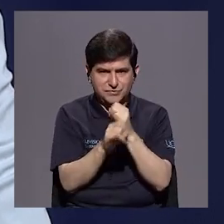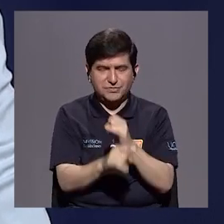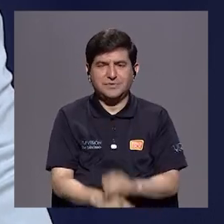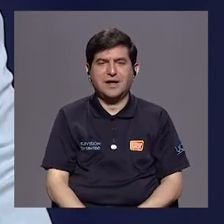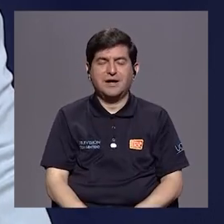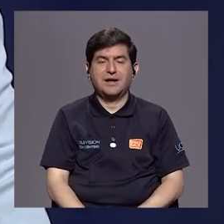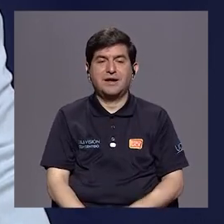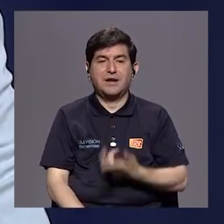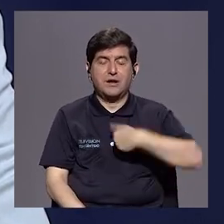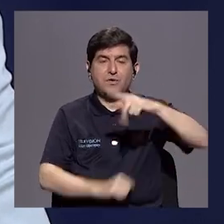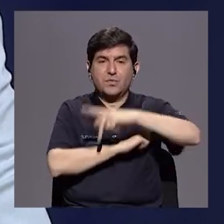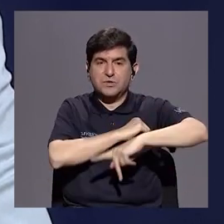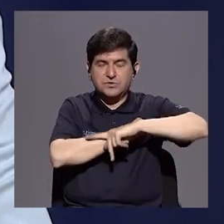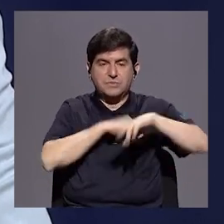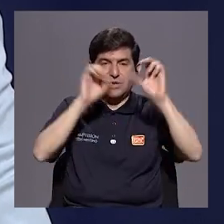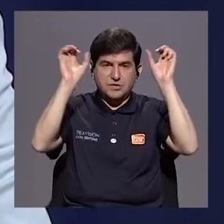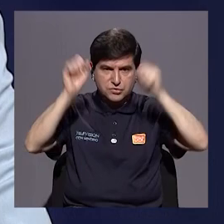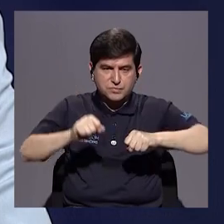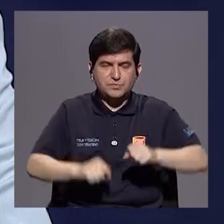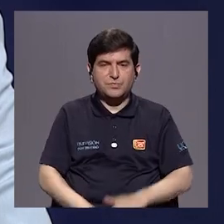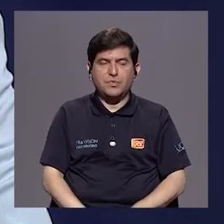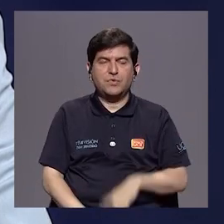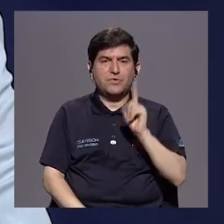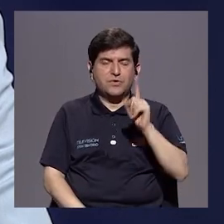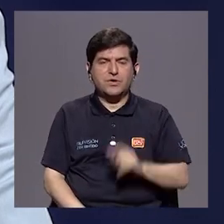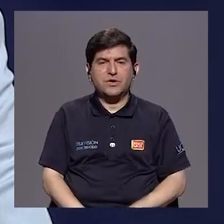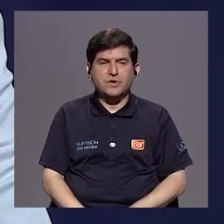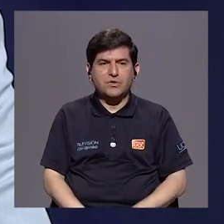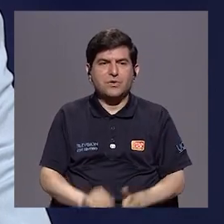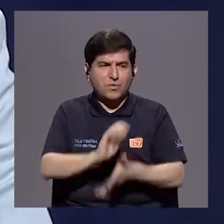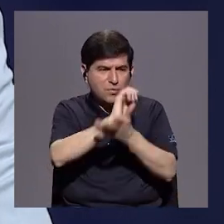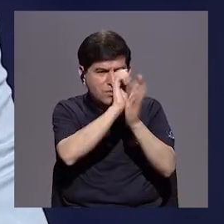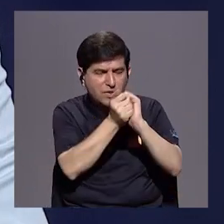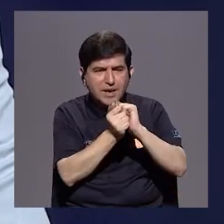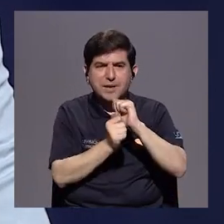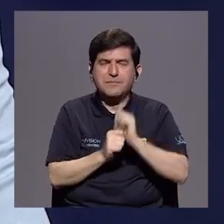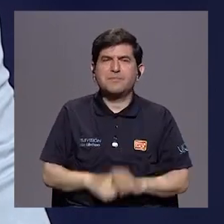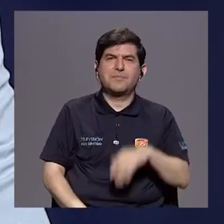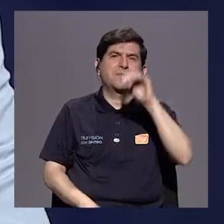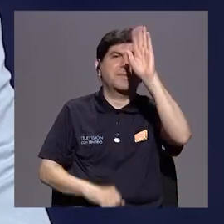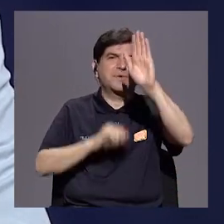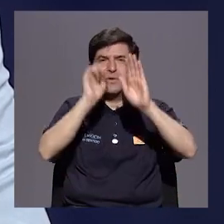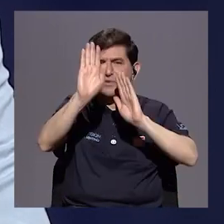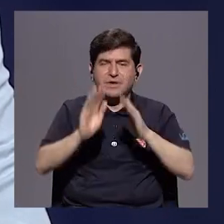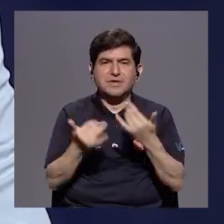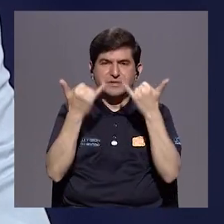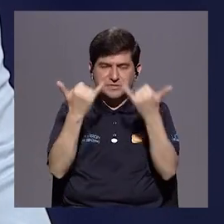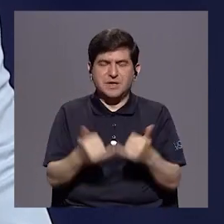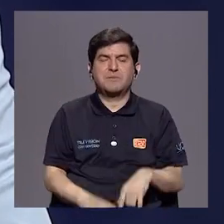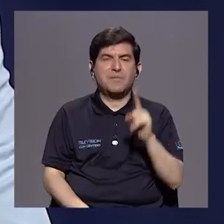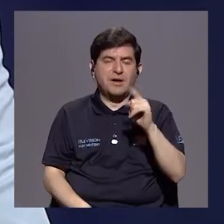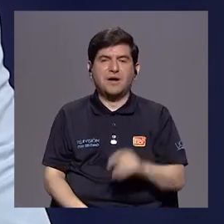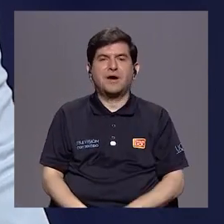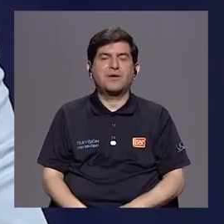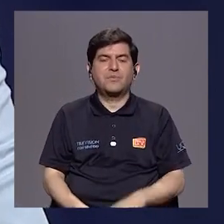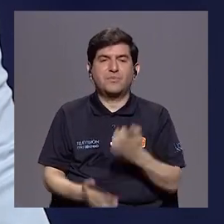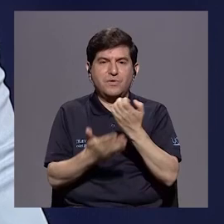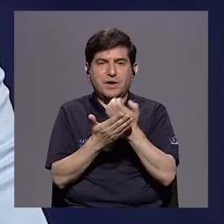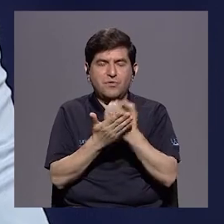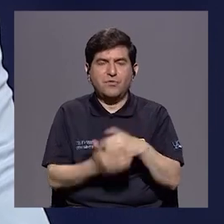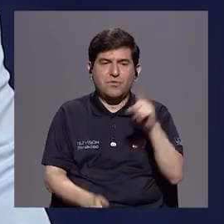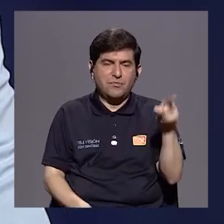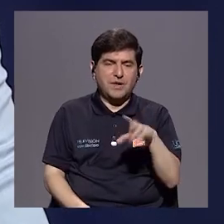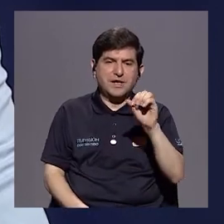nuestro país para poder hacer un trasiego de nuestro esquema actual hacia una economía descarbonizada